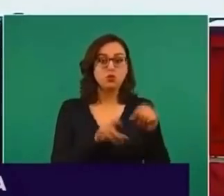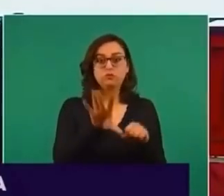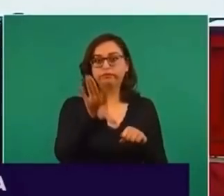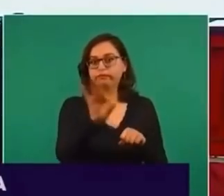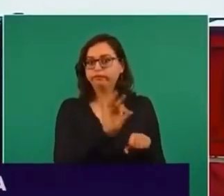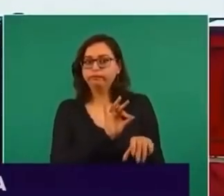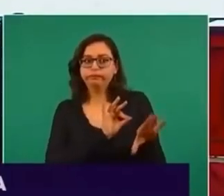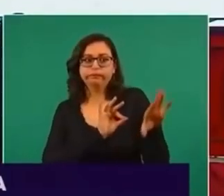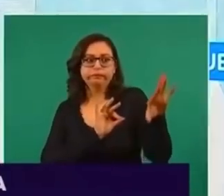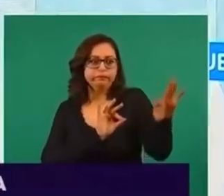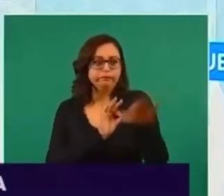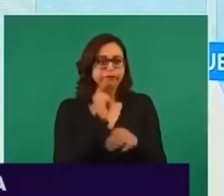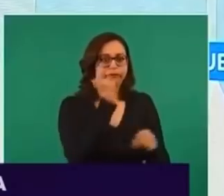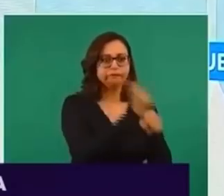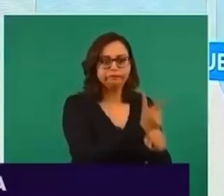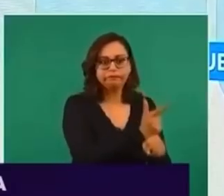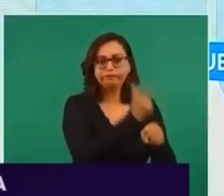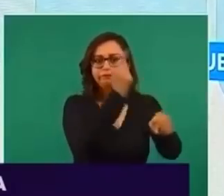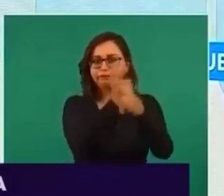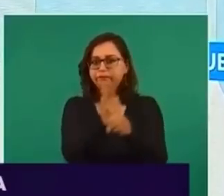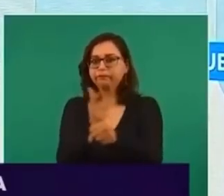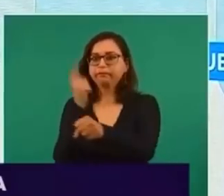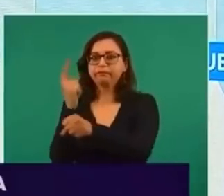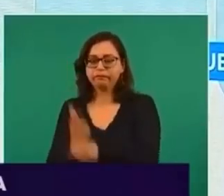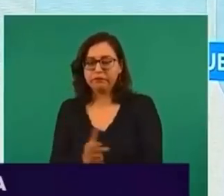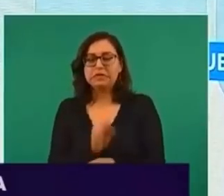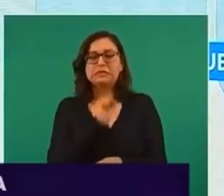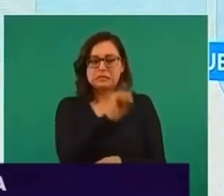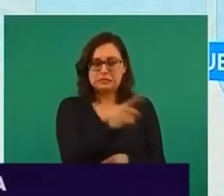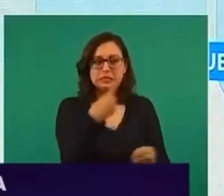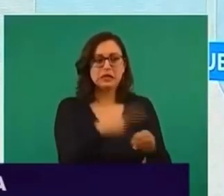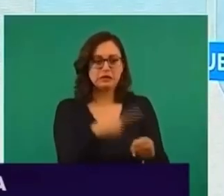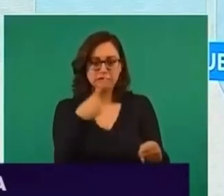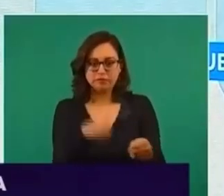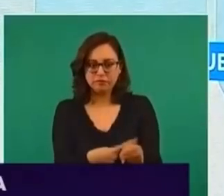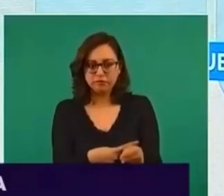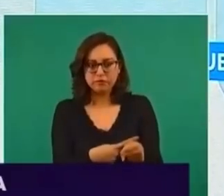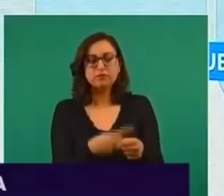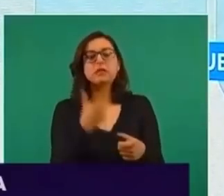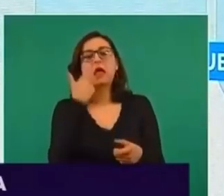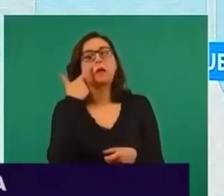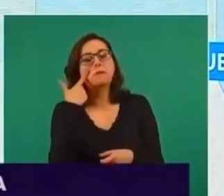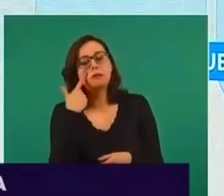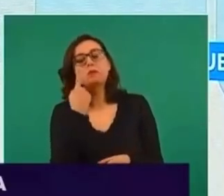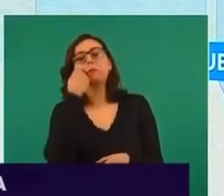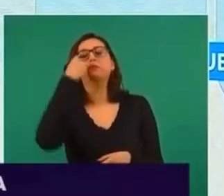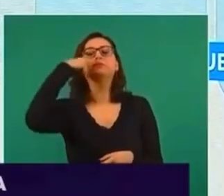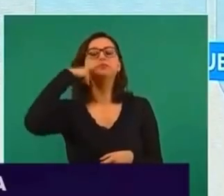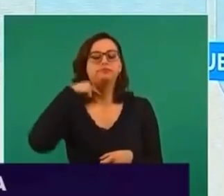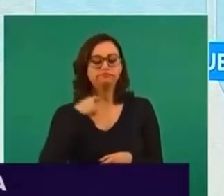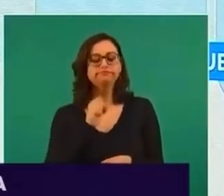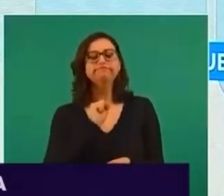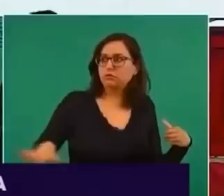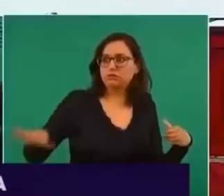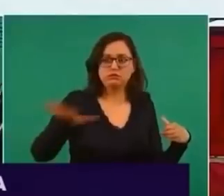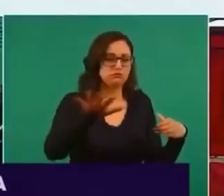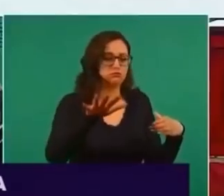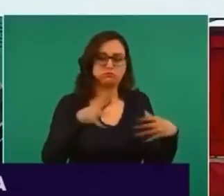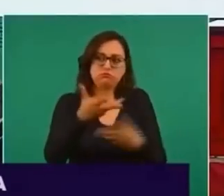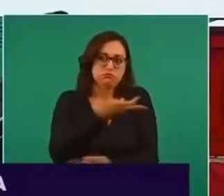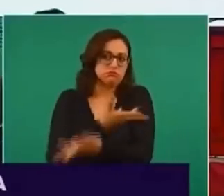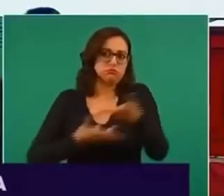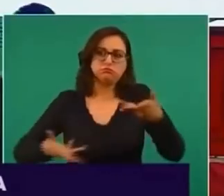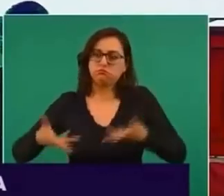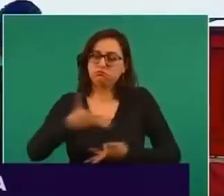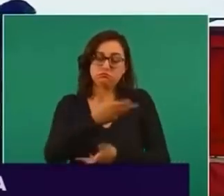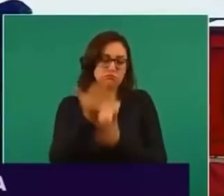¿cómo avanza? ¿Qué está pasando en Quintana Roo? Sí, sí, sí. ¿Quién nos va a informar sobre esto? O sea, es muy preocupante, sin duda.